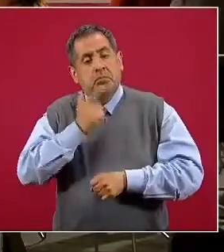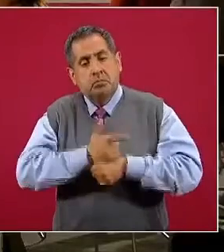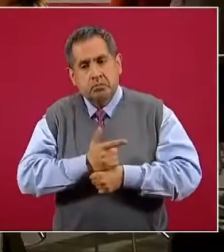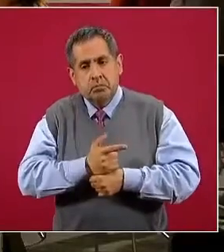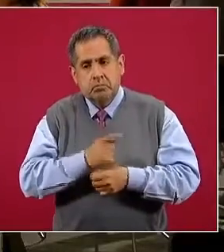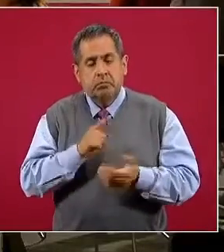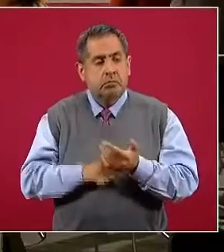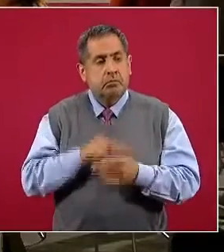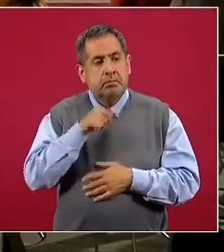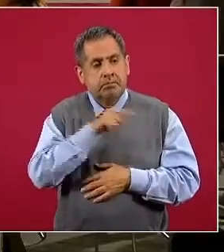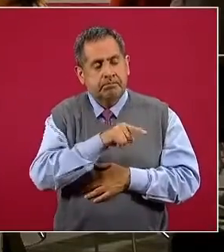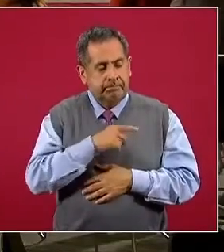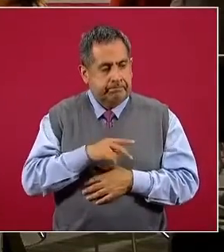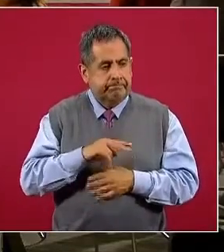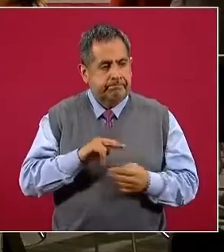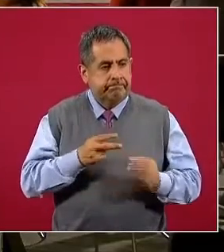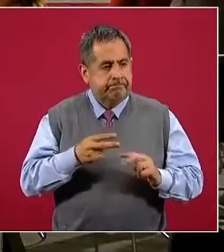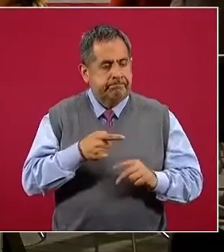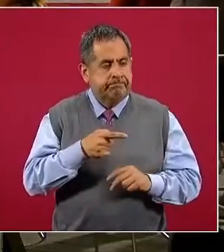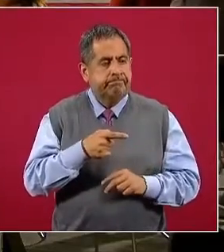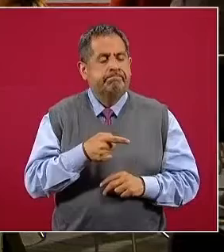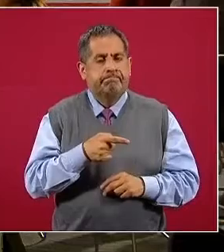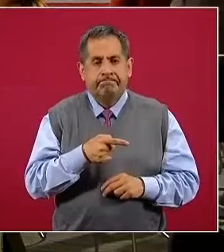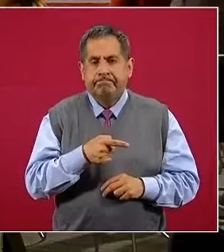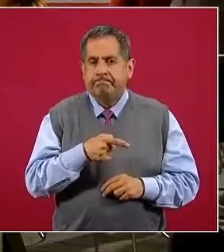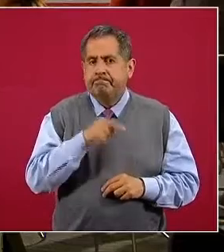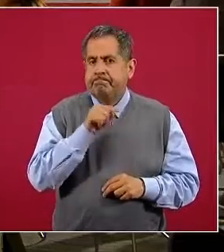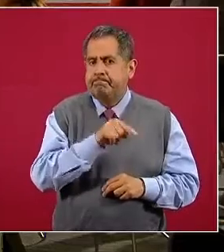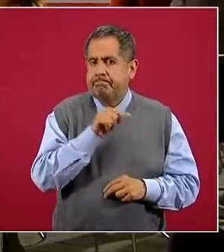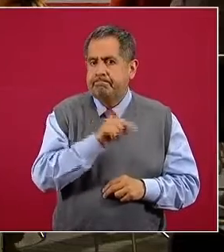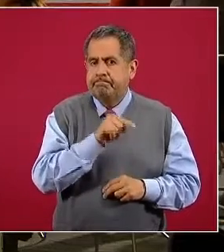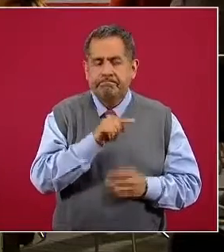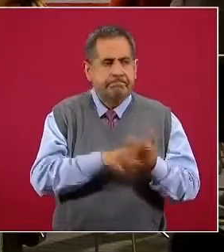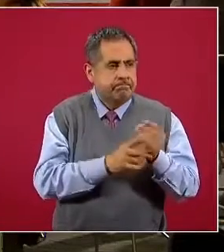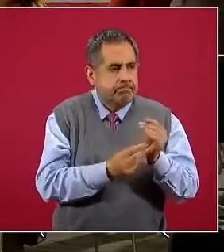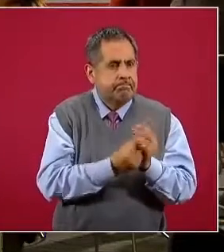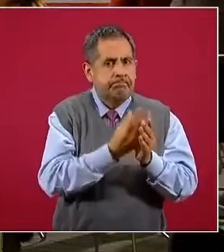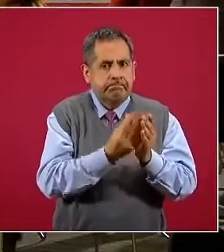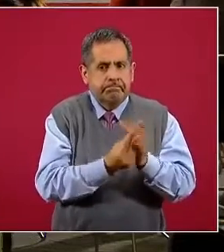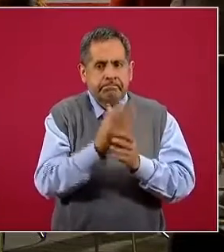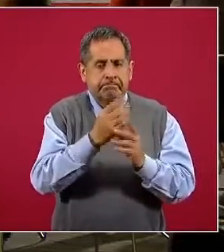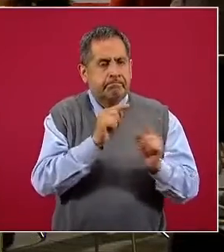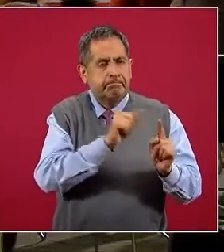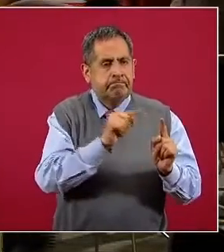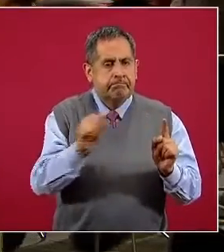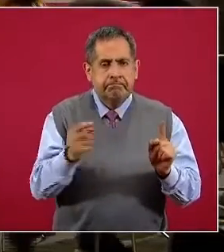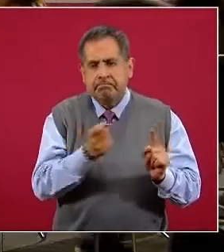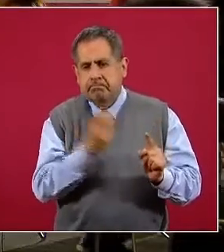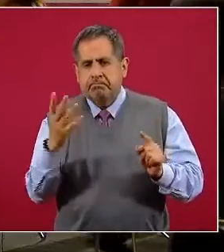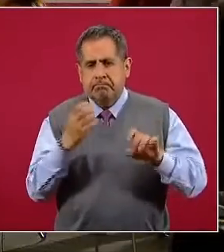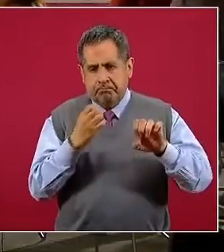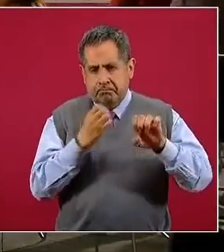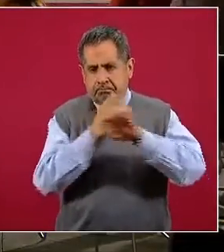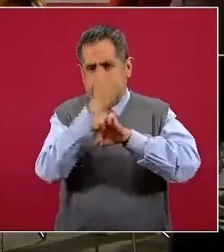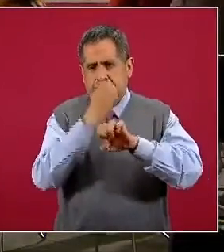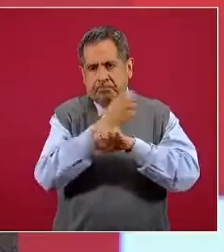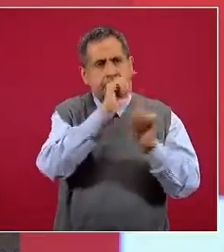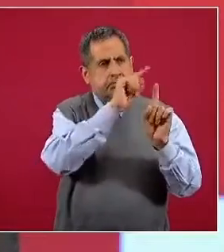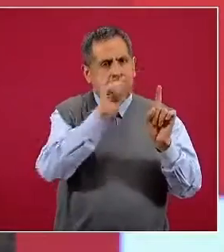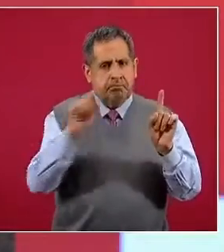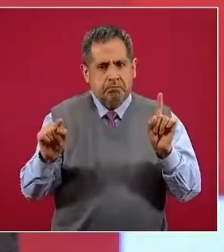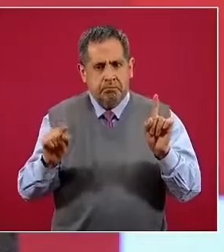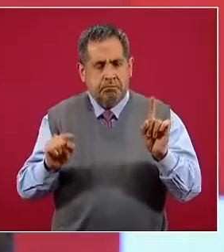que hubo un cambio en la tendencia de la ocurrencia de nuevos casos en algunas entidades federativas. En